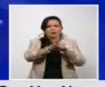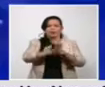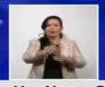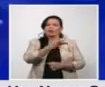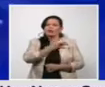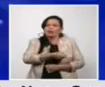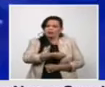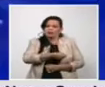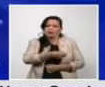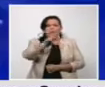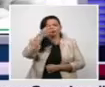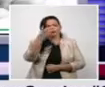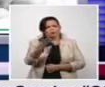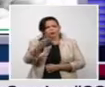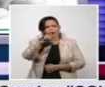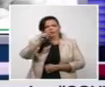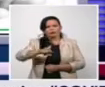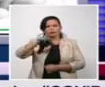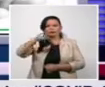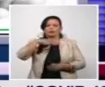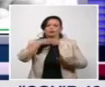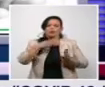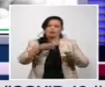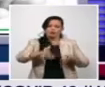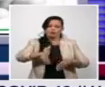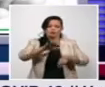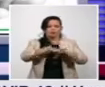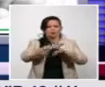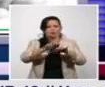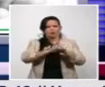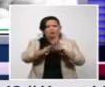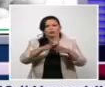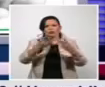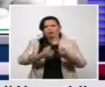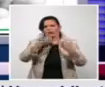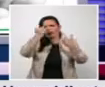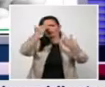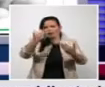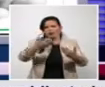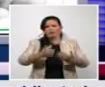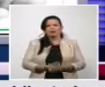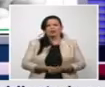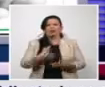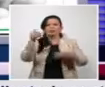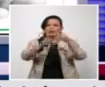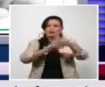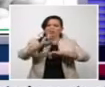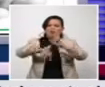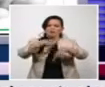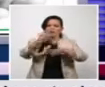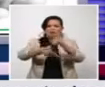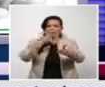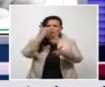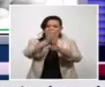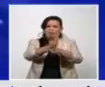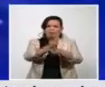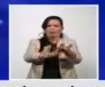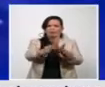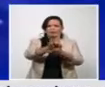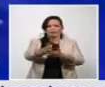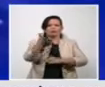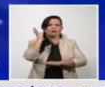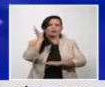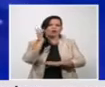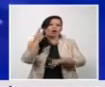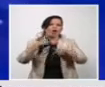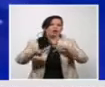3 fallecidos como consecuencia de la enfermedad. Le agradecemos, por supuesto, doctor, y mañana lo esperamos para seguir conociendo otros datos sobre